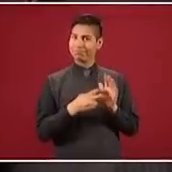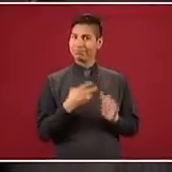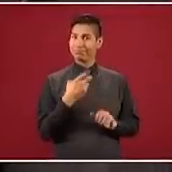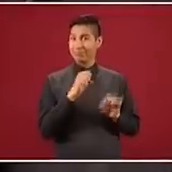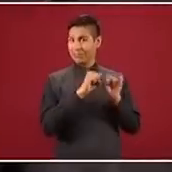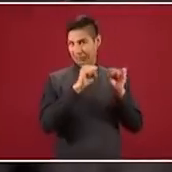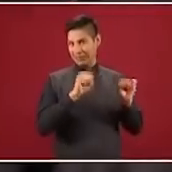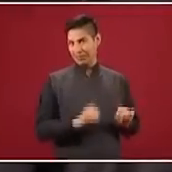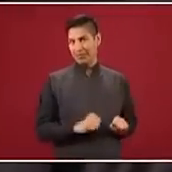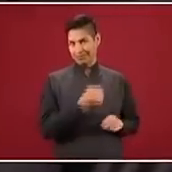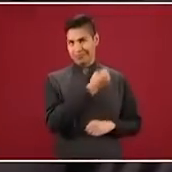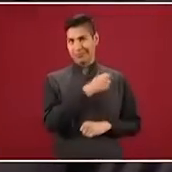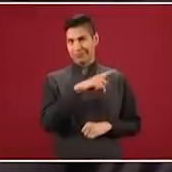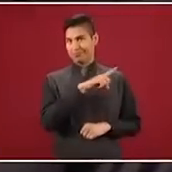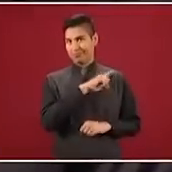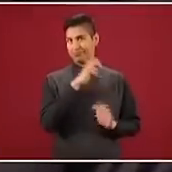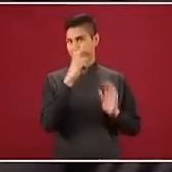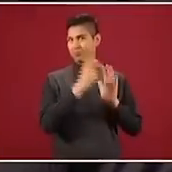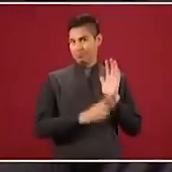porque